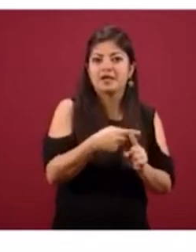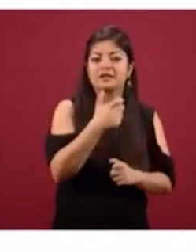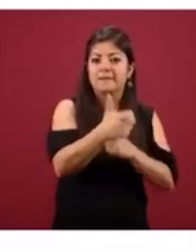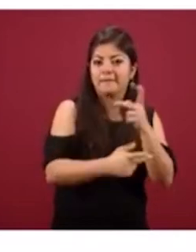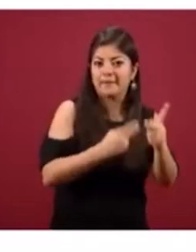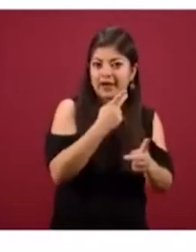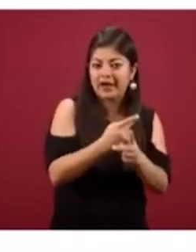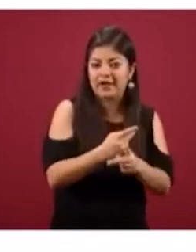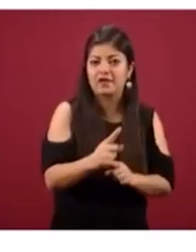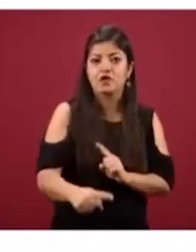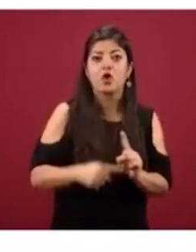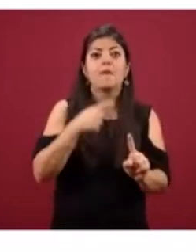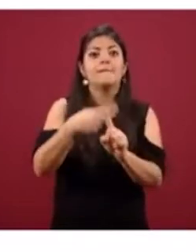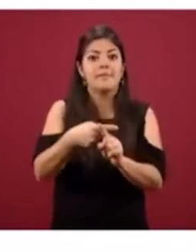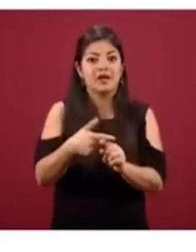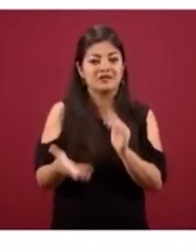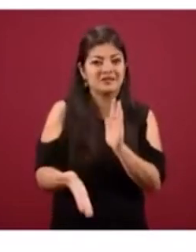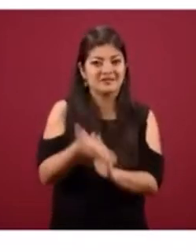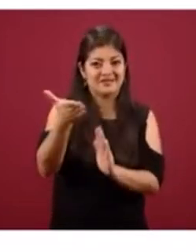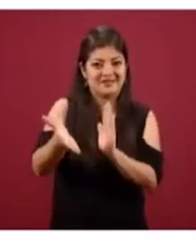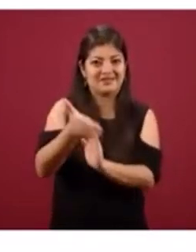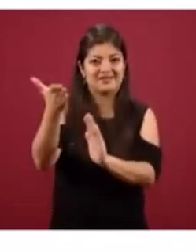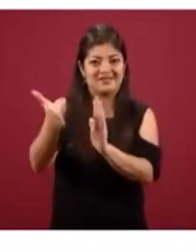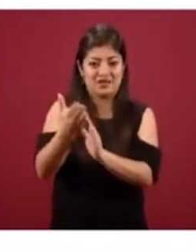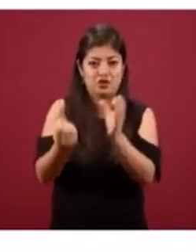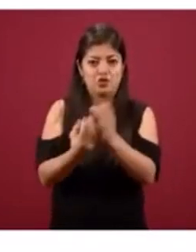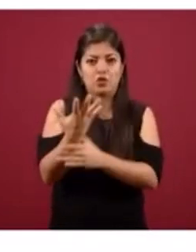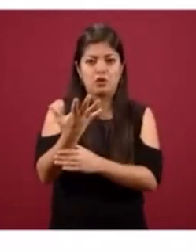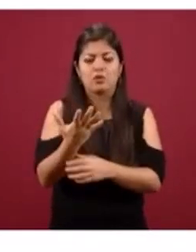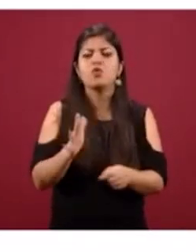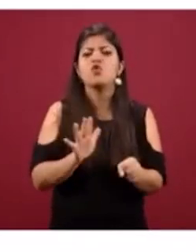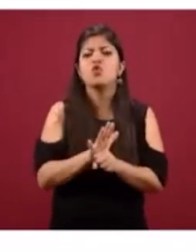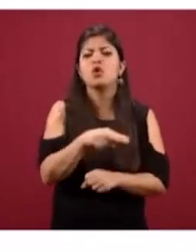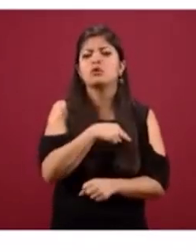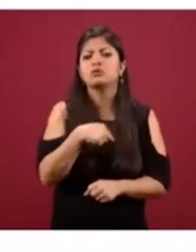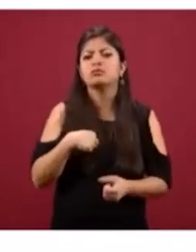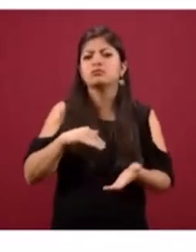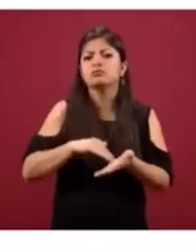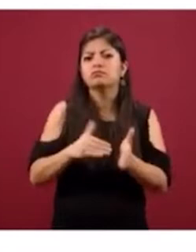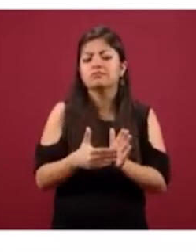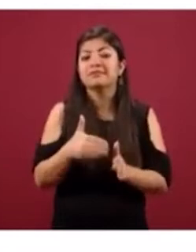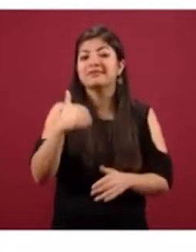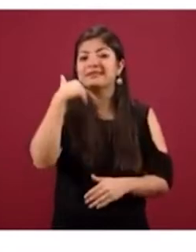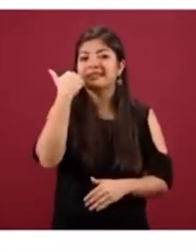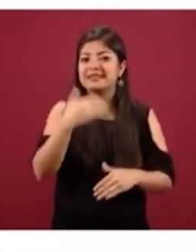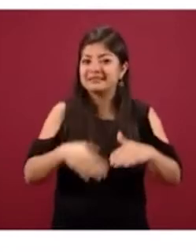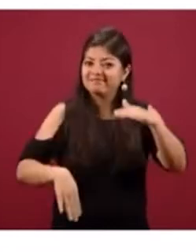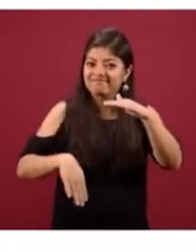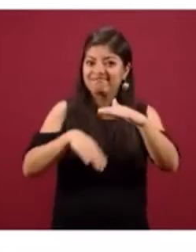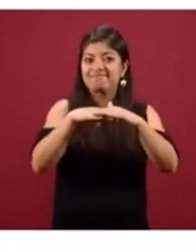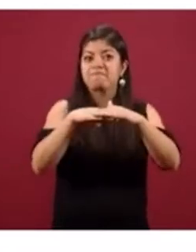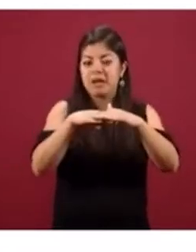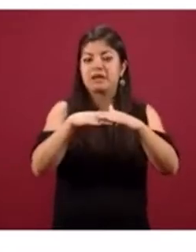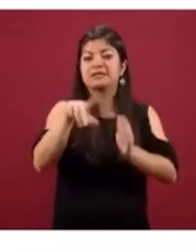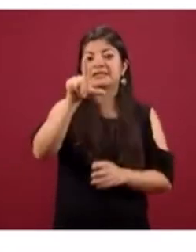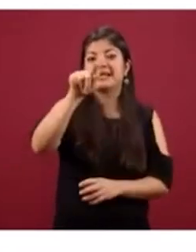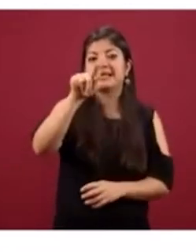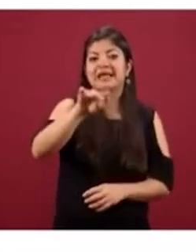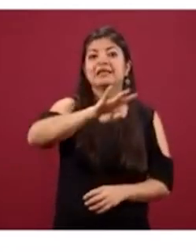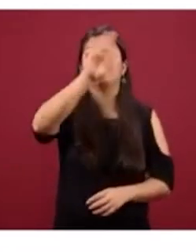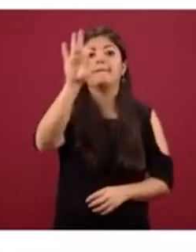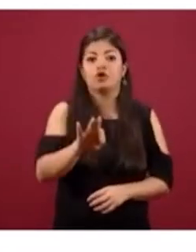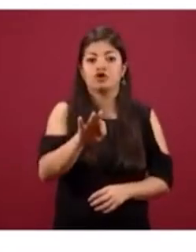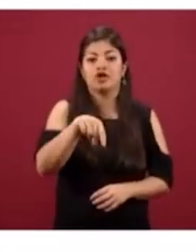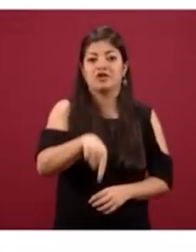con los programas de infraestructura la estrategia es llegar al 70 por ciento de las familias